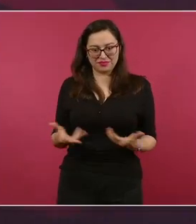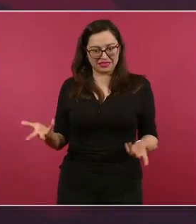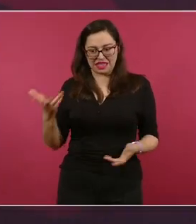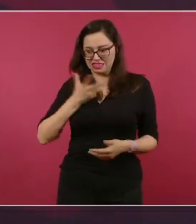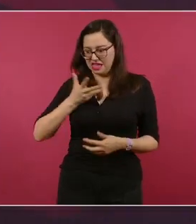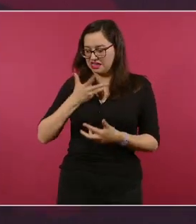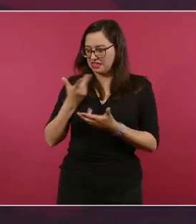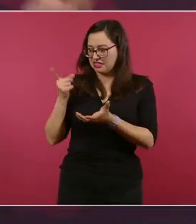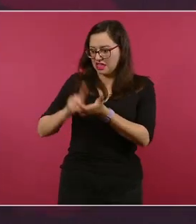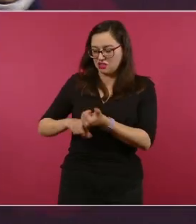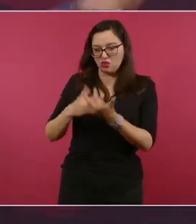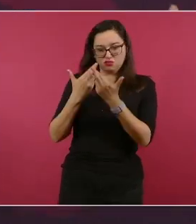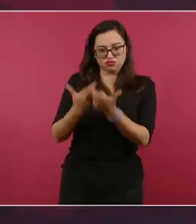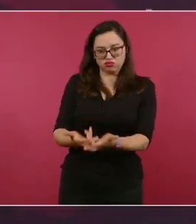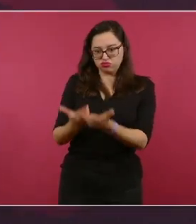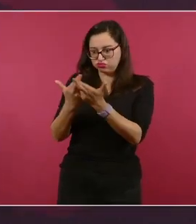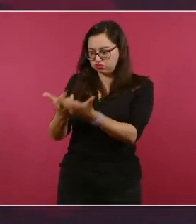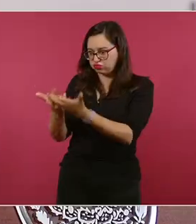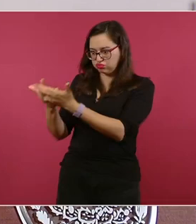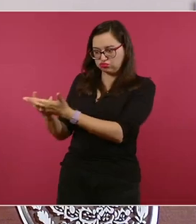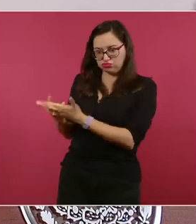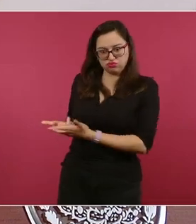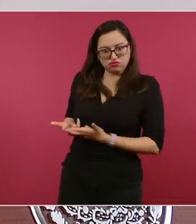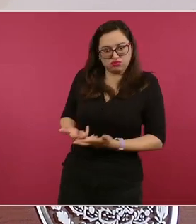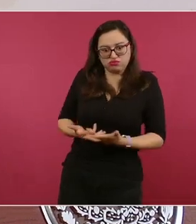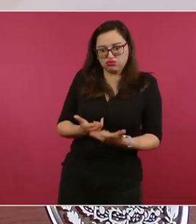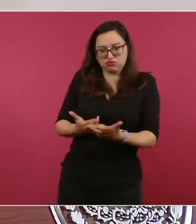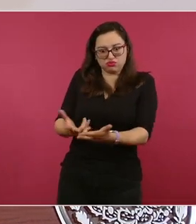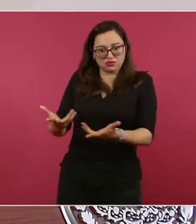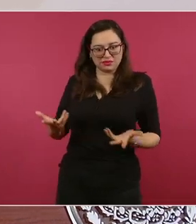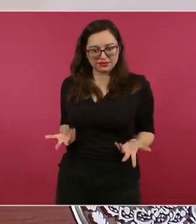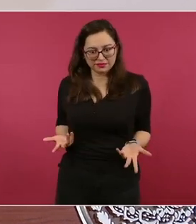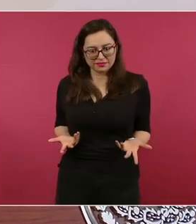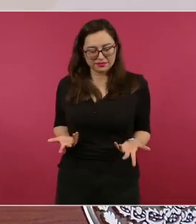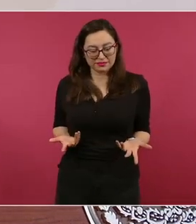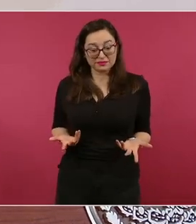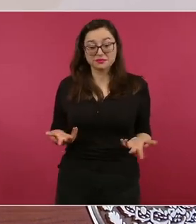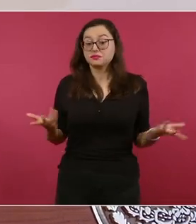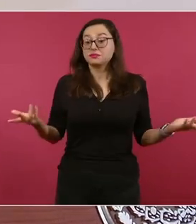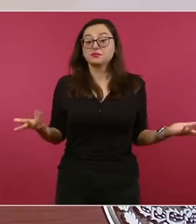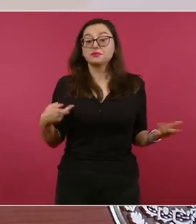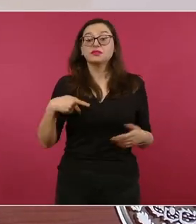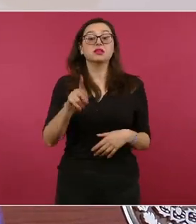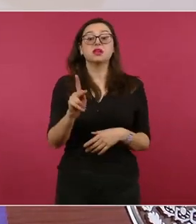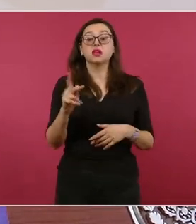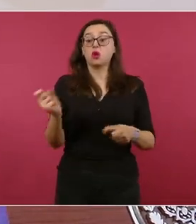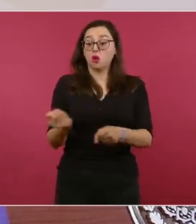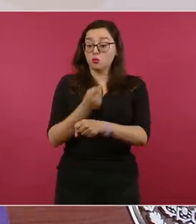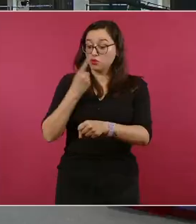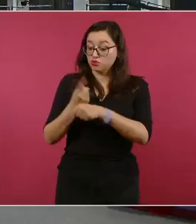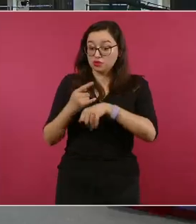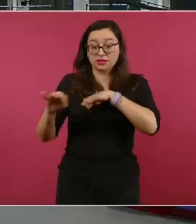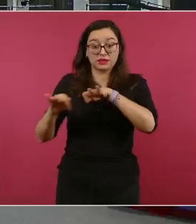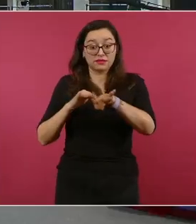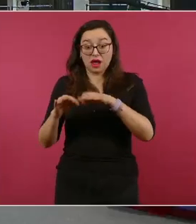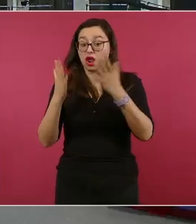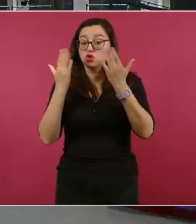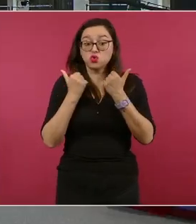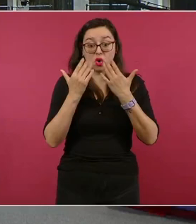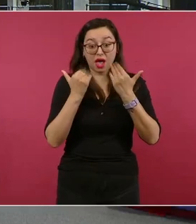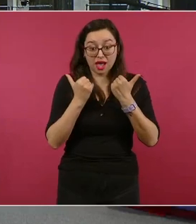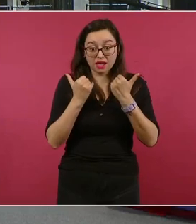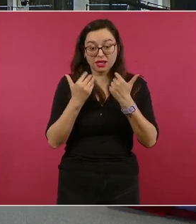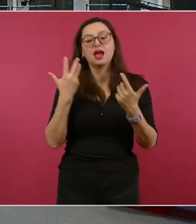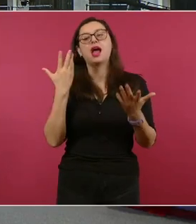todo, tienen muchos recursos naturales, pero no había oportunidad para la gente, ahora es